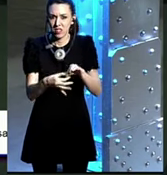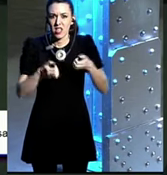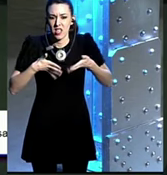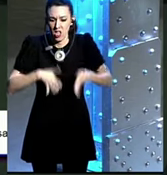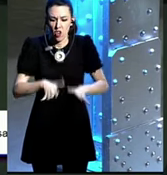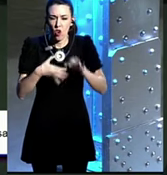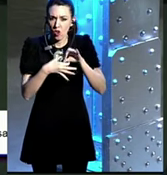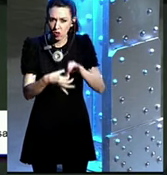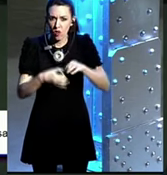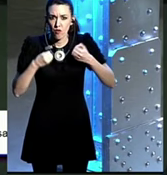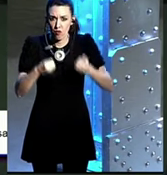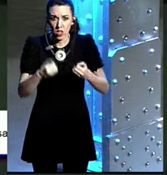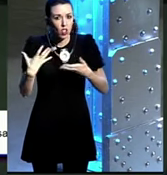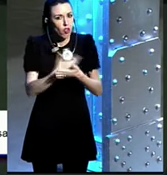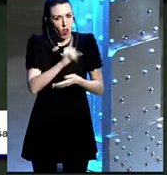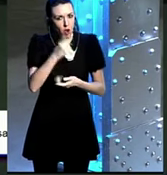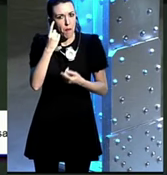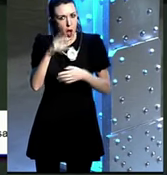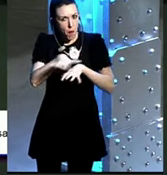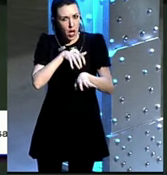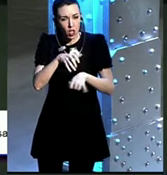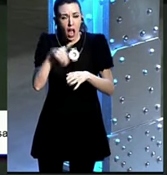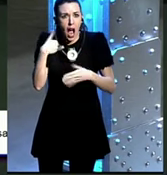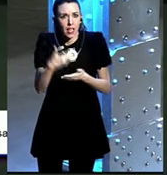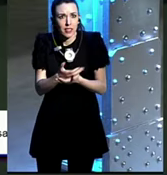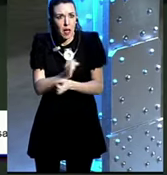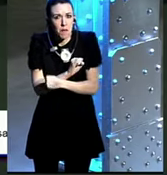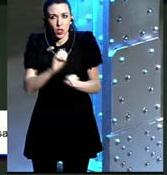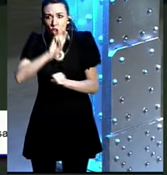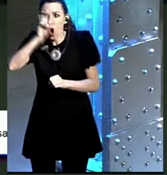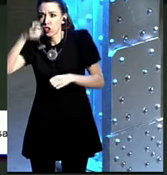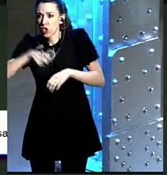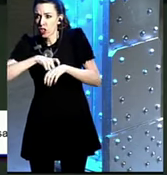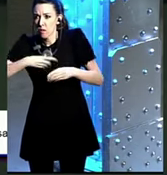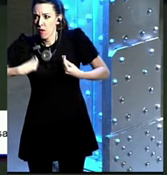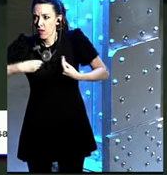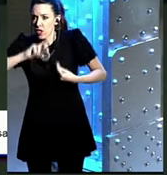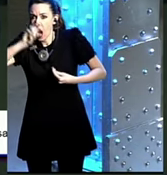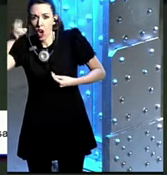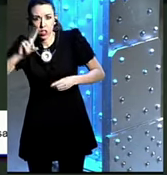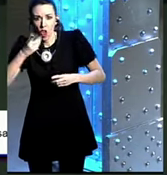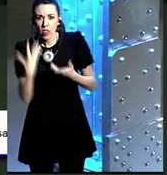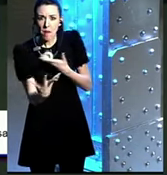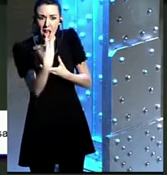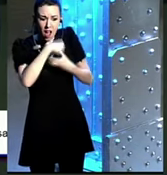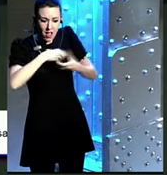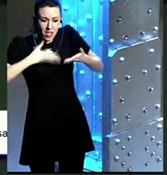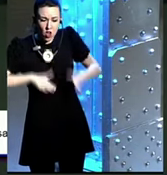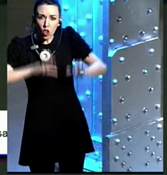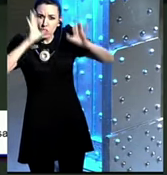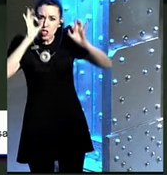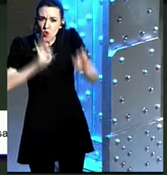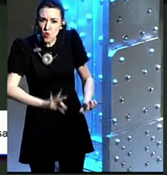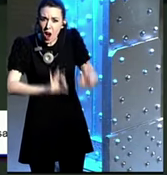muy ligados a ellos, hasta el punto en el cual no querían imaginarse ningún otro tipo de vida, una vida que no incluyera a estos hijos